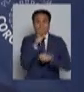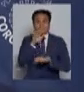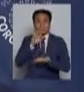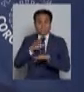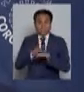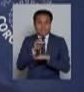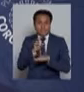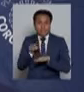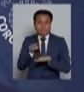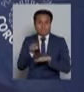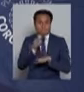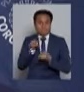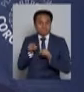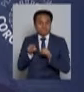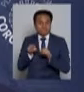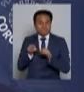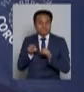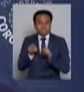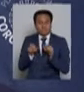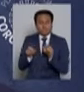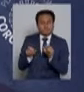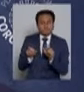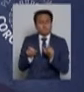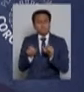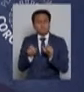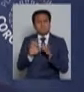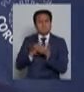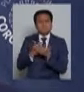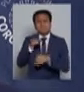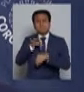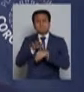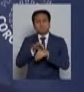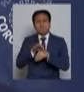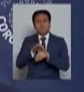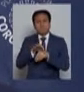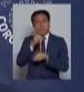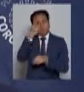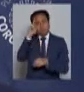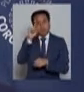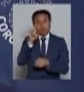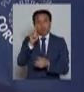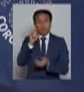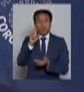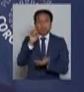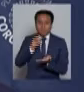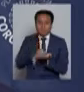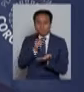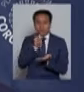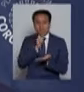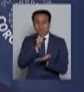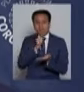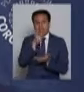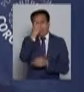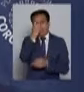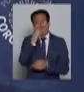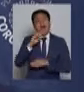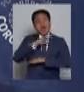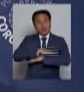ya una aduana sanitaria local, pero necesitamos imponer aduana sanitaria también en el